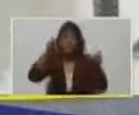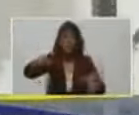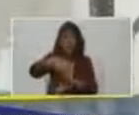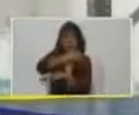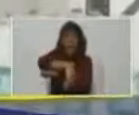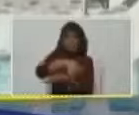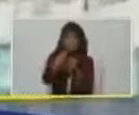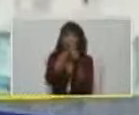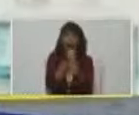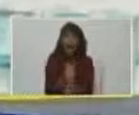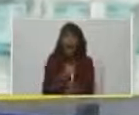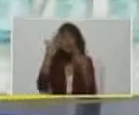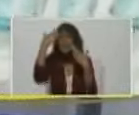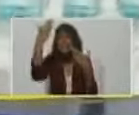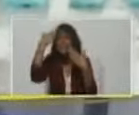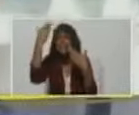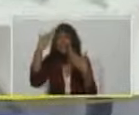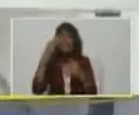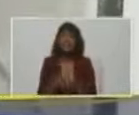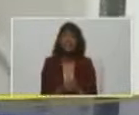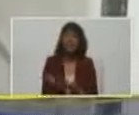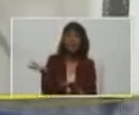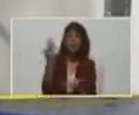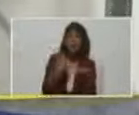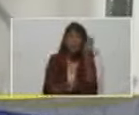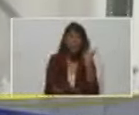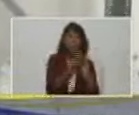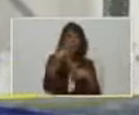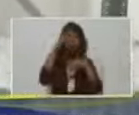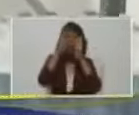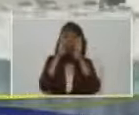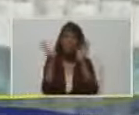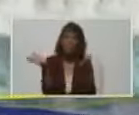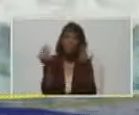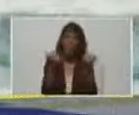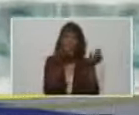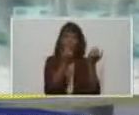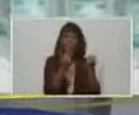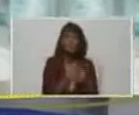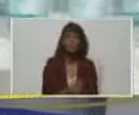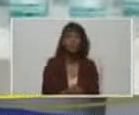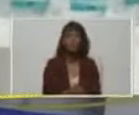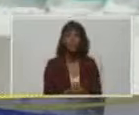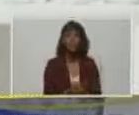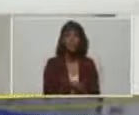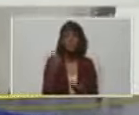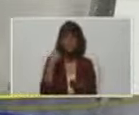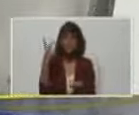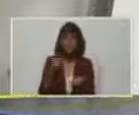todavía. Siéntese por aquí, vengan por acá, vamos a atenderlo. Aquí llegará usted.